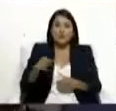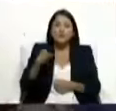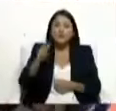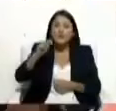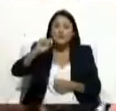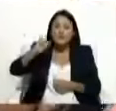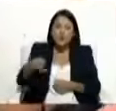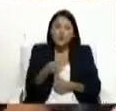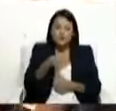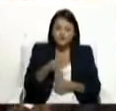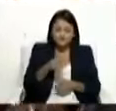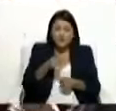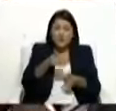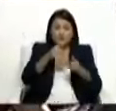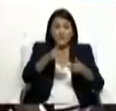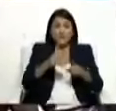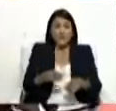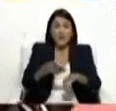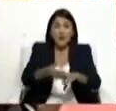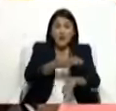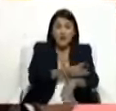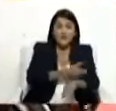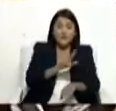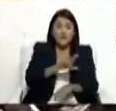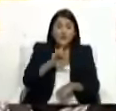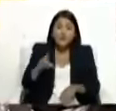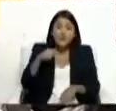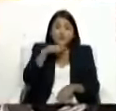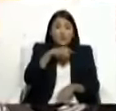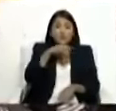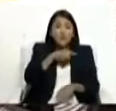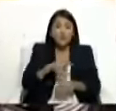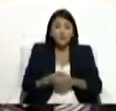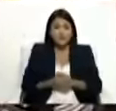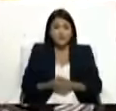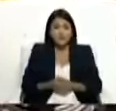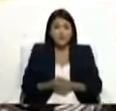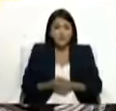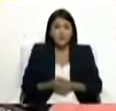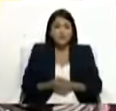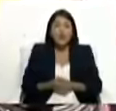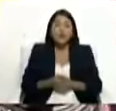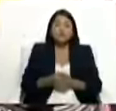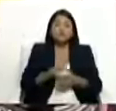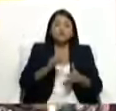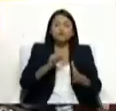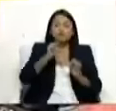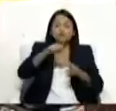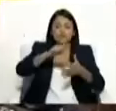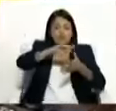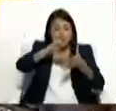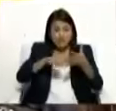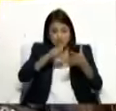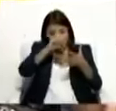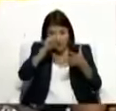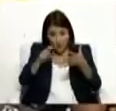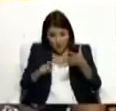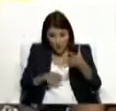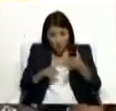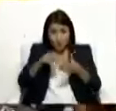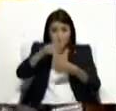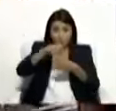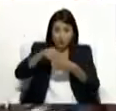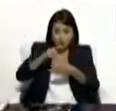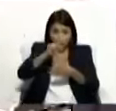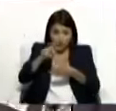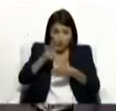país que hay una sentencia previa del pasado 31 de octubre, como ya lo decíamos, donde daba constitucionalidad a las 5 preguntas a